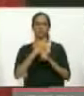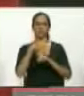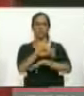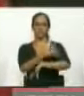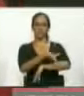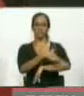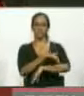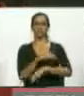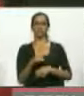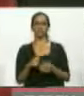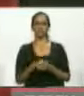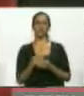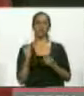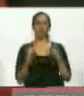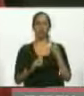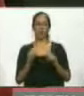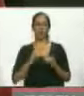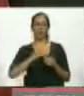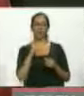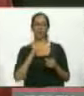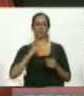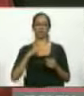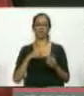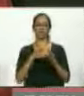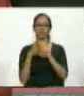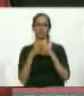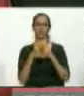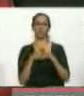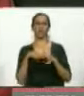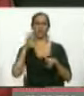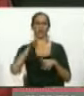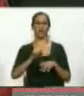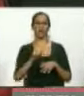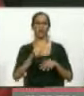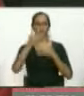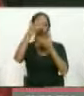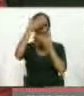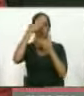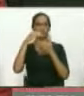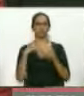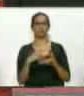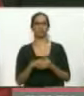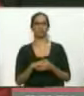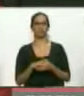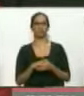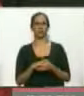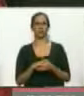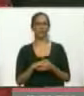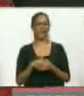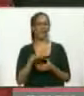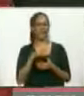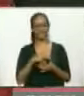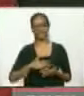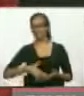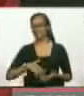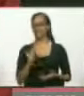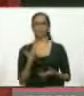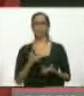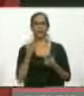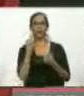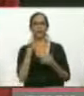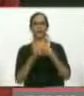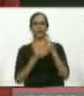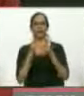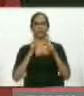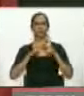veamos como la policía lo he estado unido a agarra un terrorista a reig y ximo y miren lo que hace